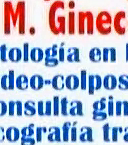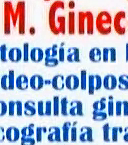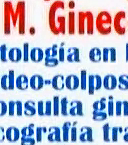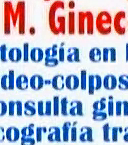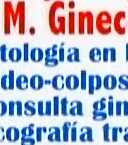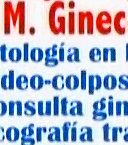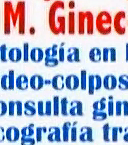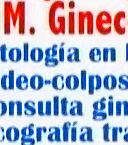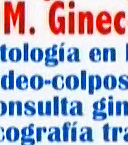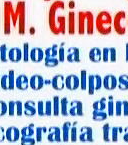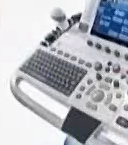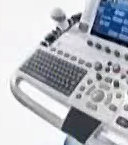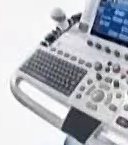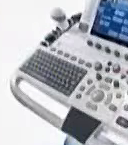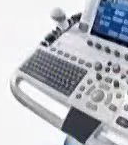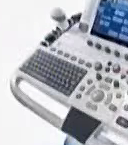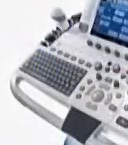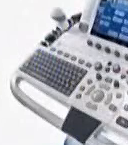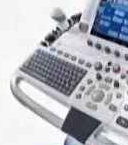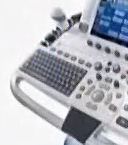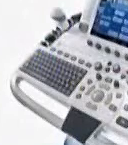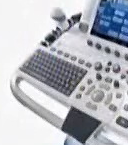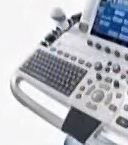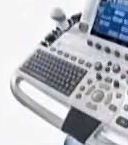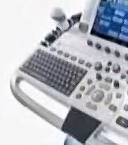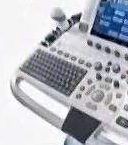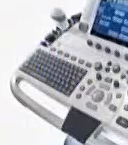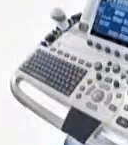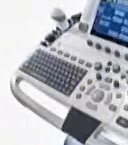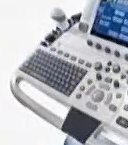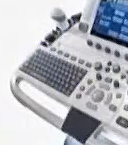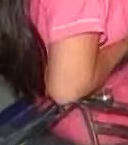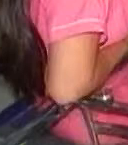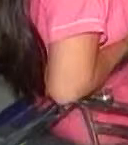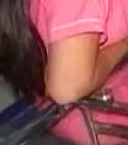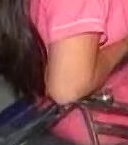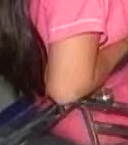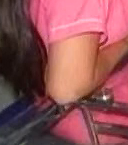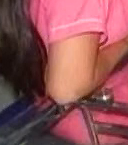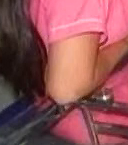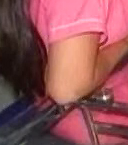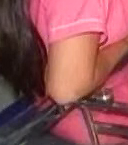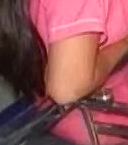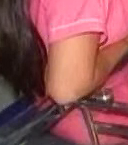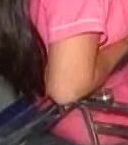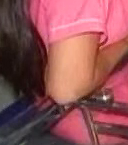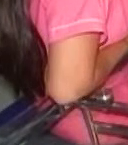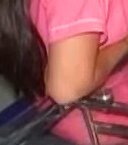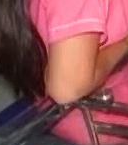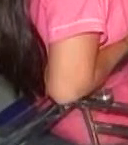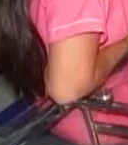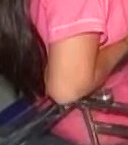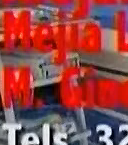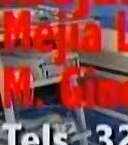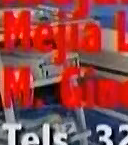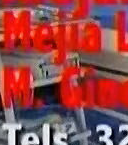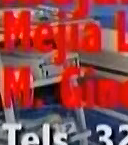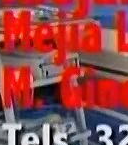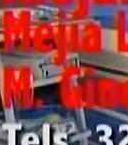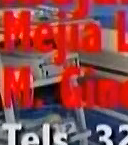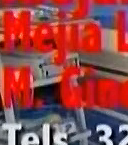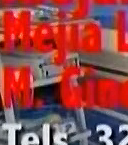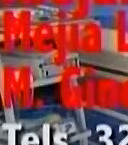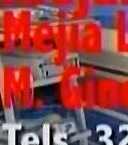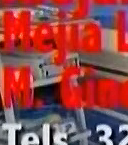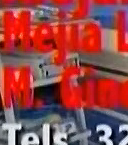del papiloma humano VPH, ecografía de mama con elastografía, todo en una consulta. Pide ya tu cita. Teléfonos